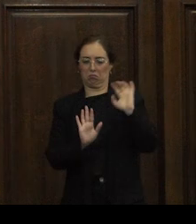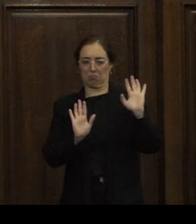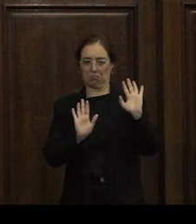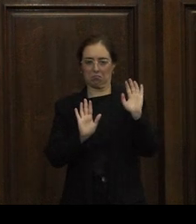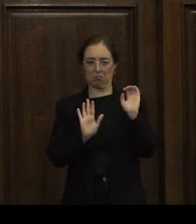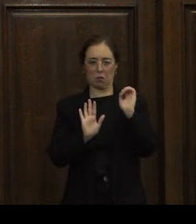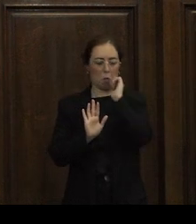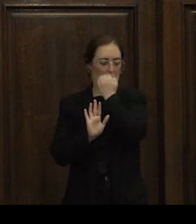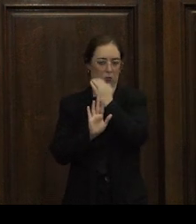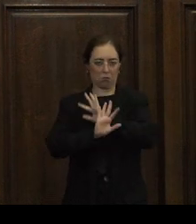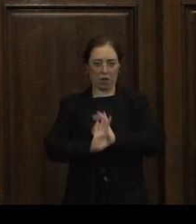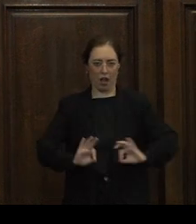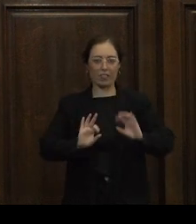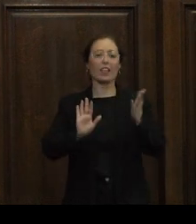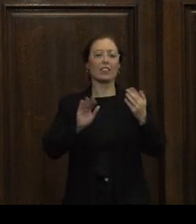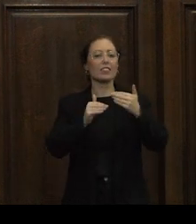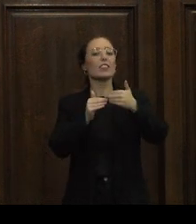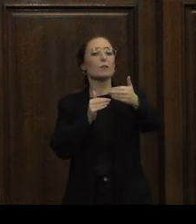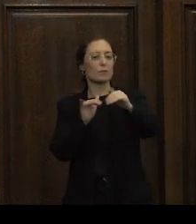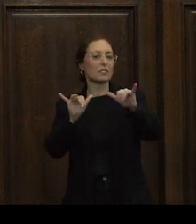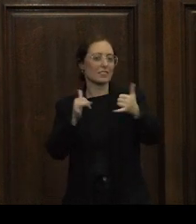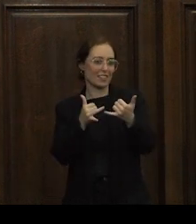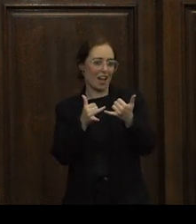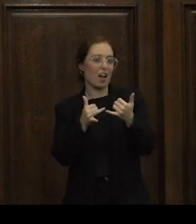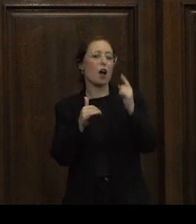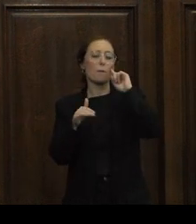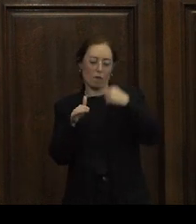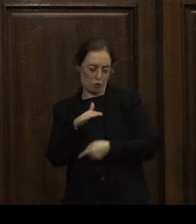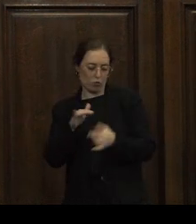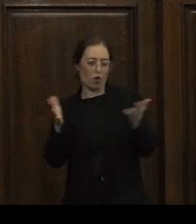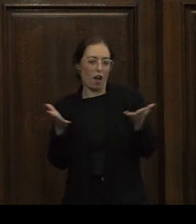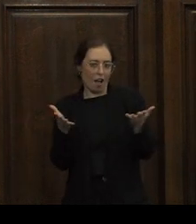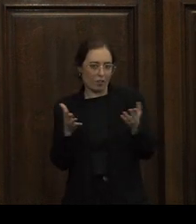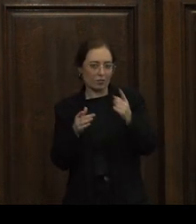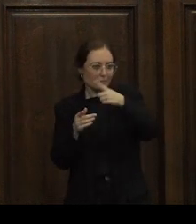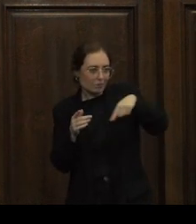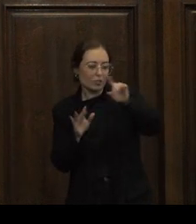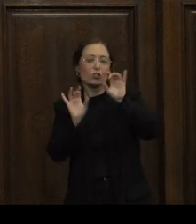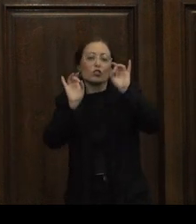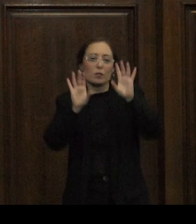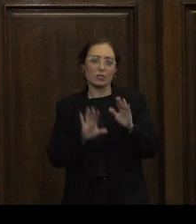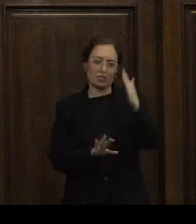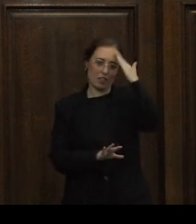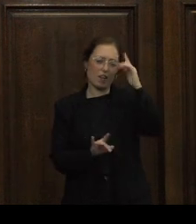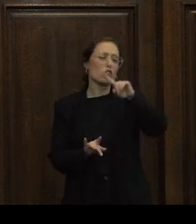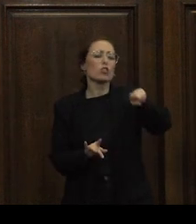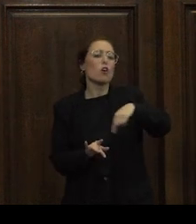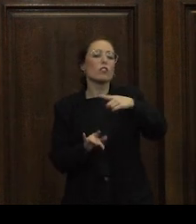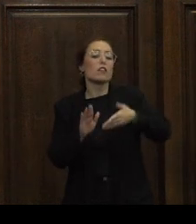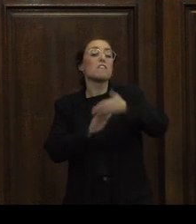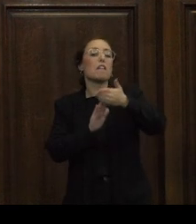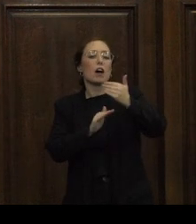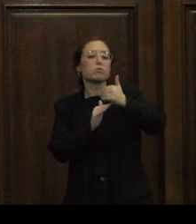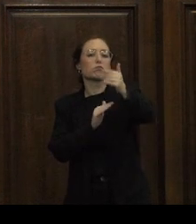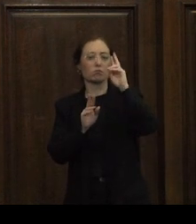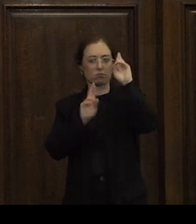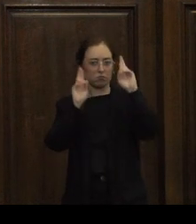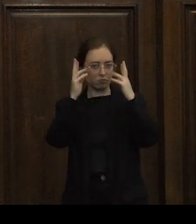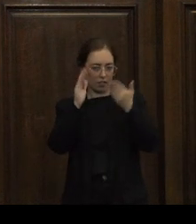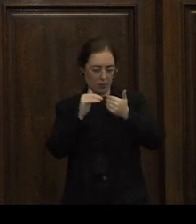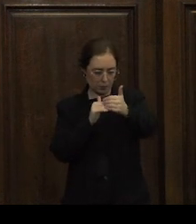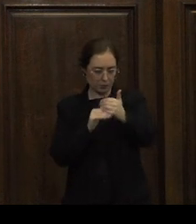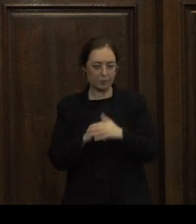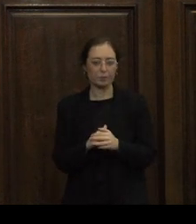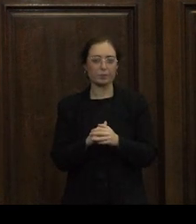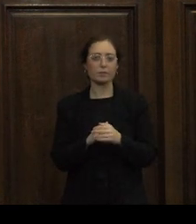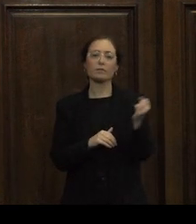vamos a detener sobre algunos aspectos de todo esto, pero ya se los voy anunciando para que vayan viendo hacia dónde se dirige la reflexión.